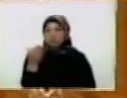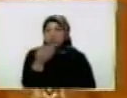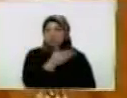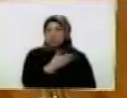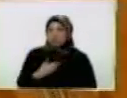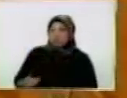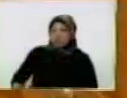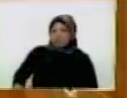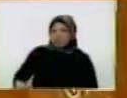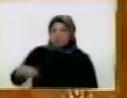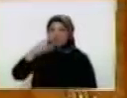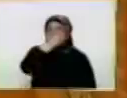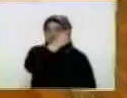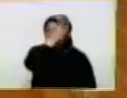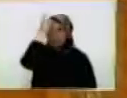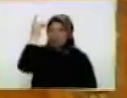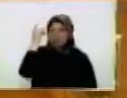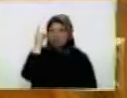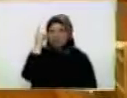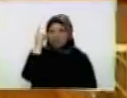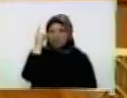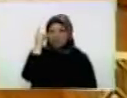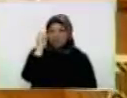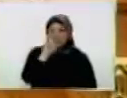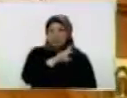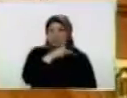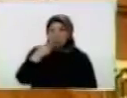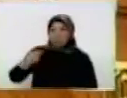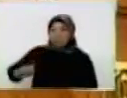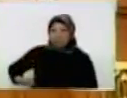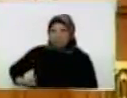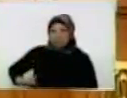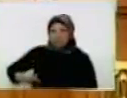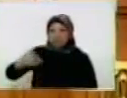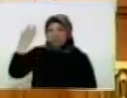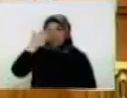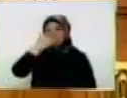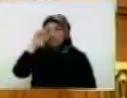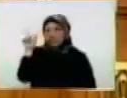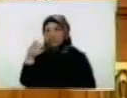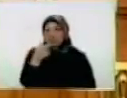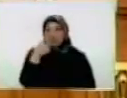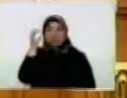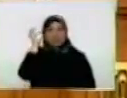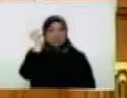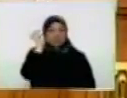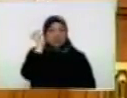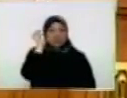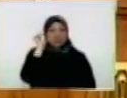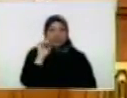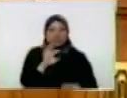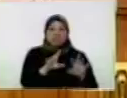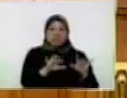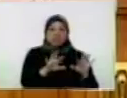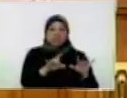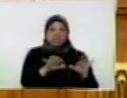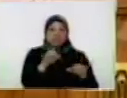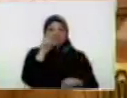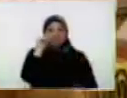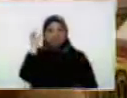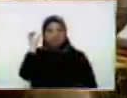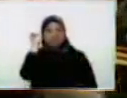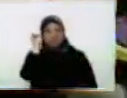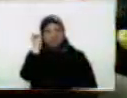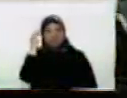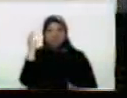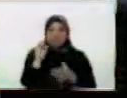nuestra vicepresidenta Laris Requena, a nuestro secretario, secretaria, a ustedes, compañeros